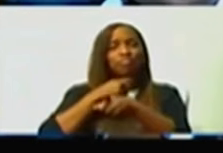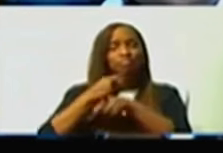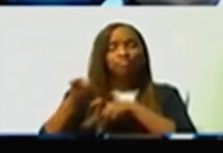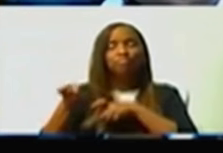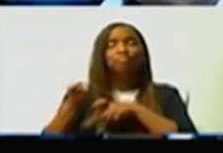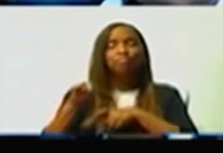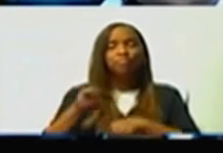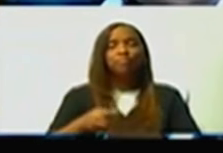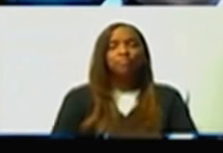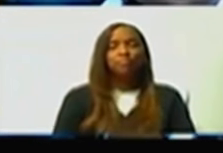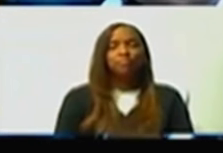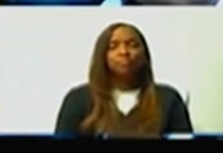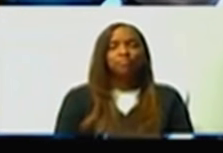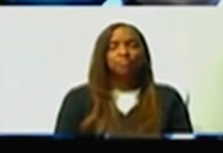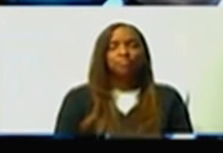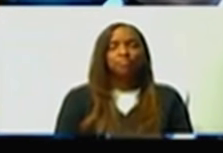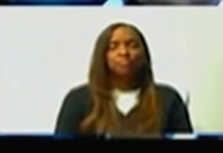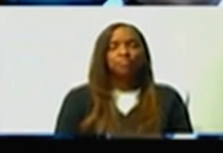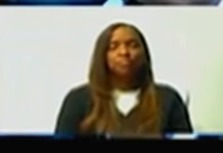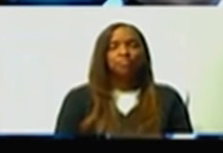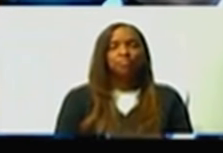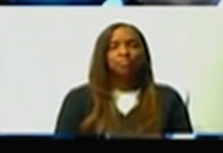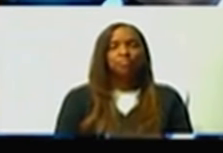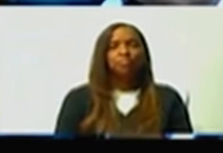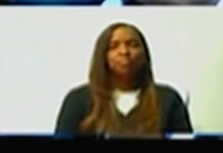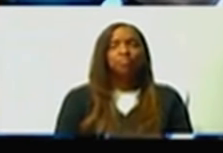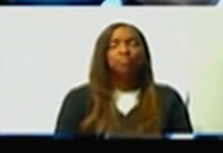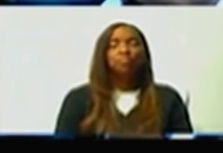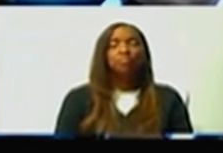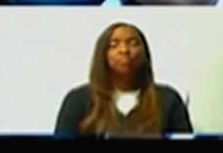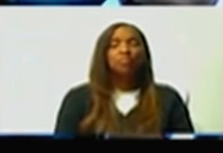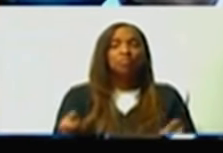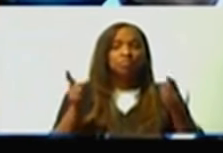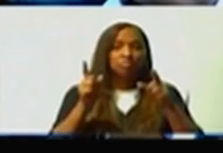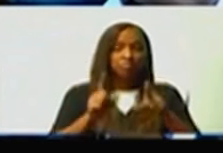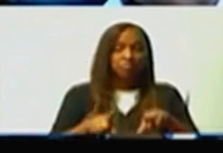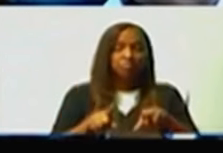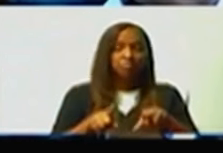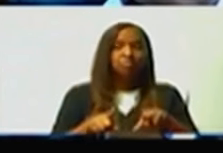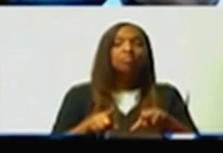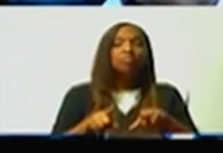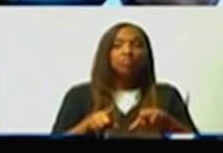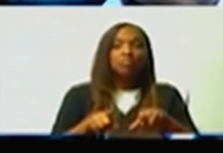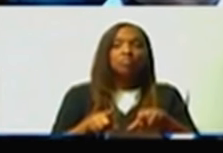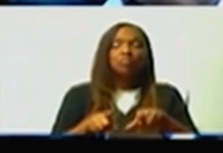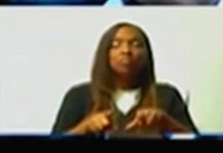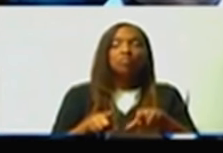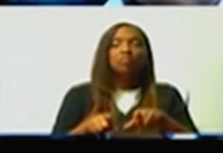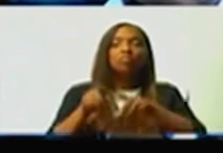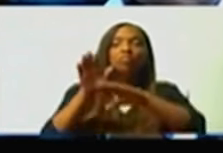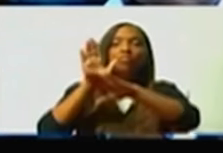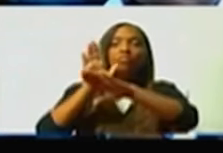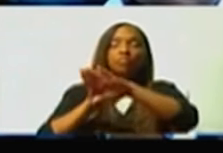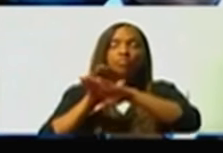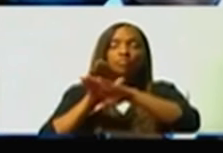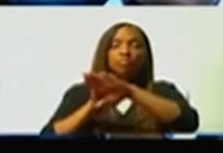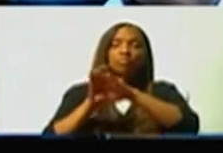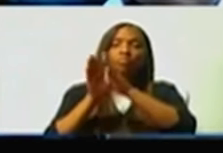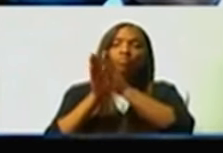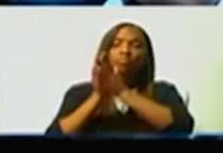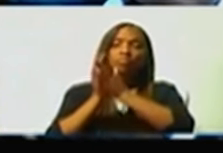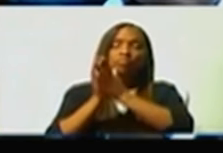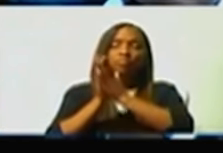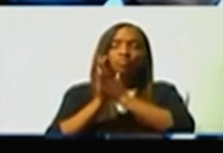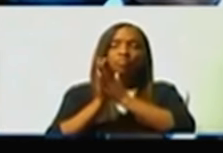sentido, le hacemos un llamado al presidente de la República que instruya al ministro de Agricultura